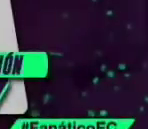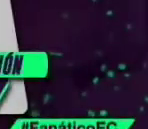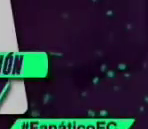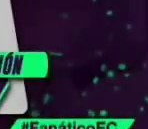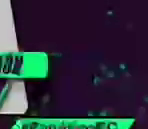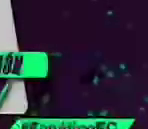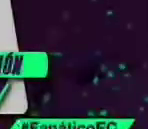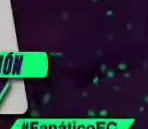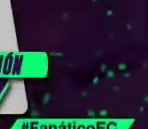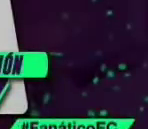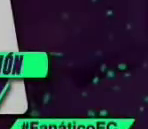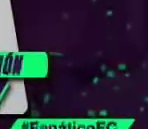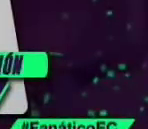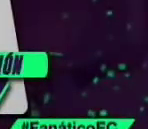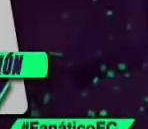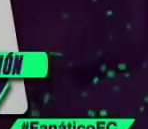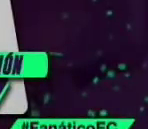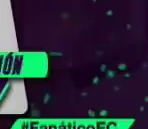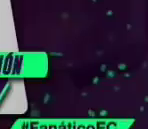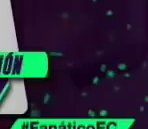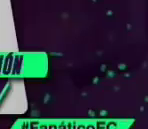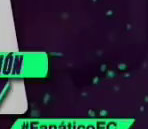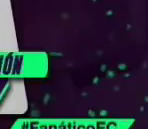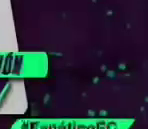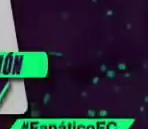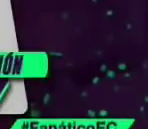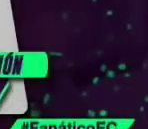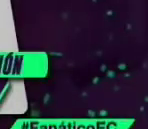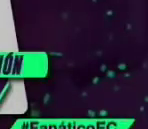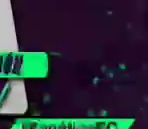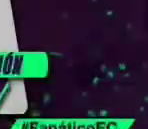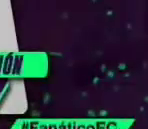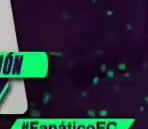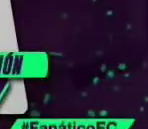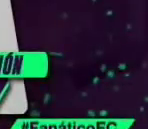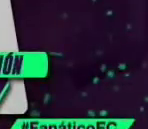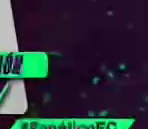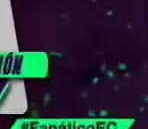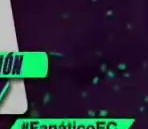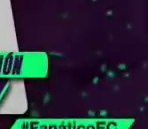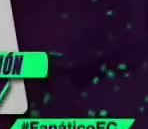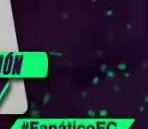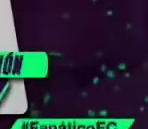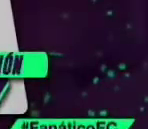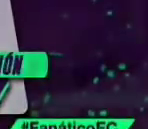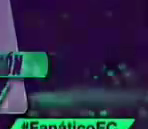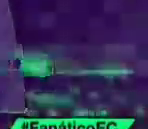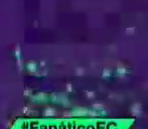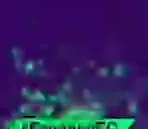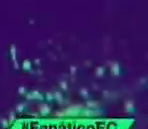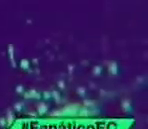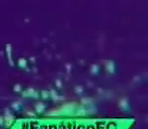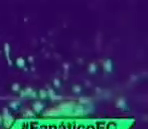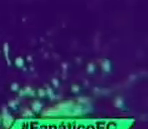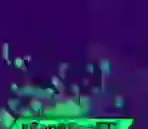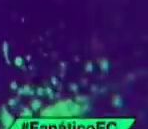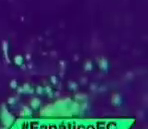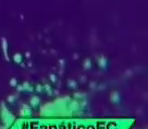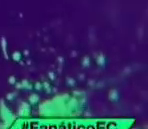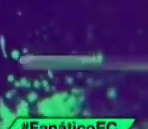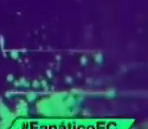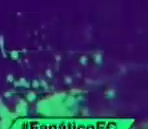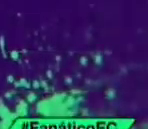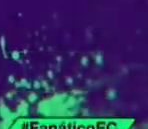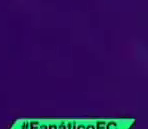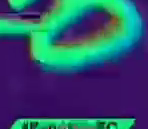Guerrero atacando por el sector zurdo. Y en la delantera, Juan Luis Anangono. Es la posible alineación de la Liga Quiteña para